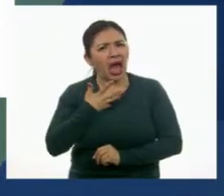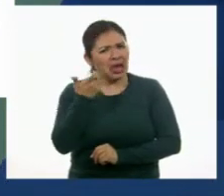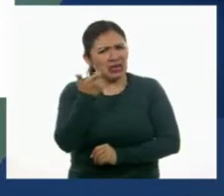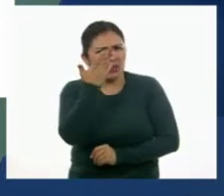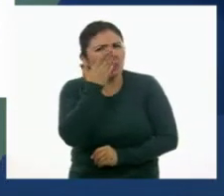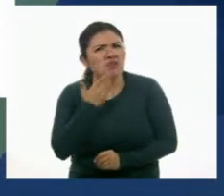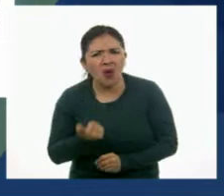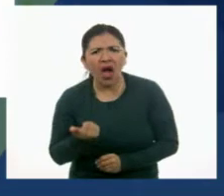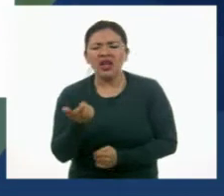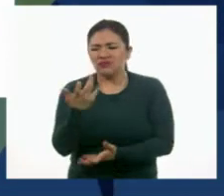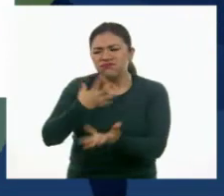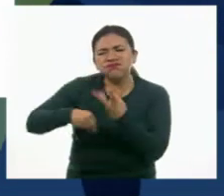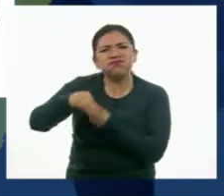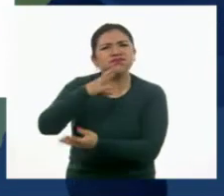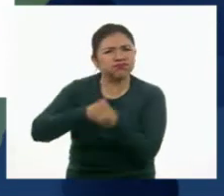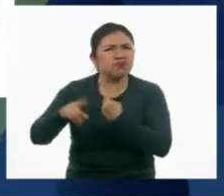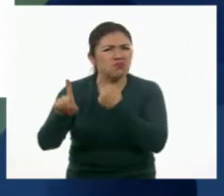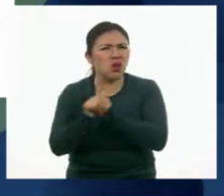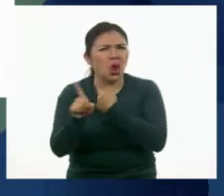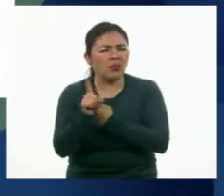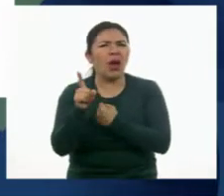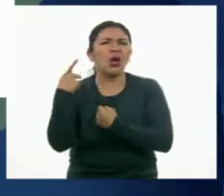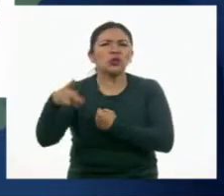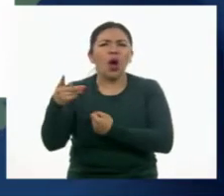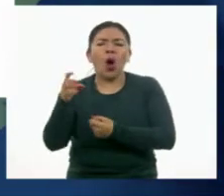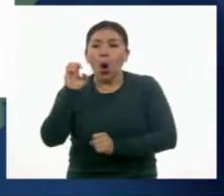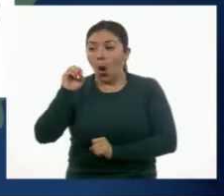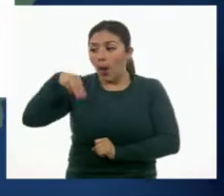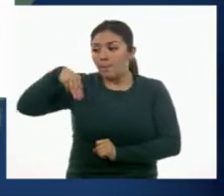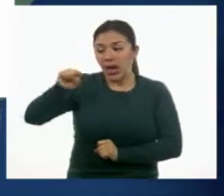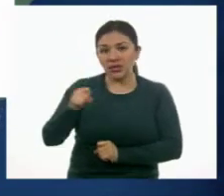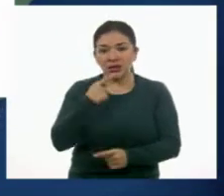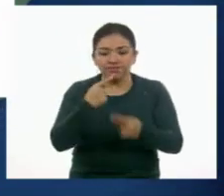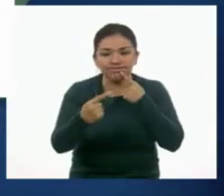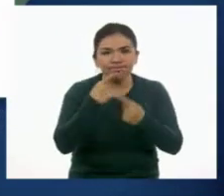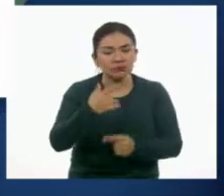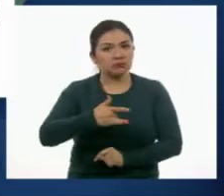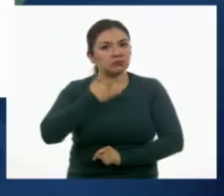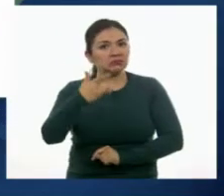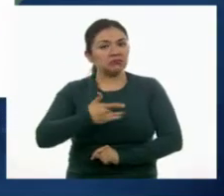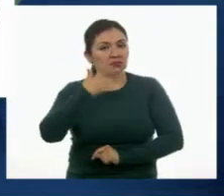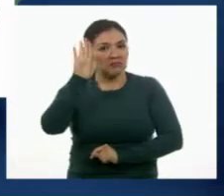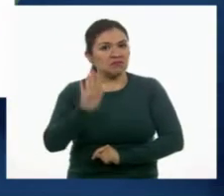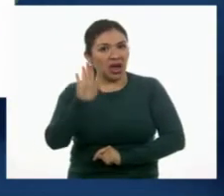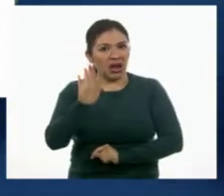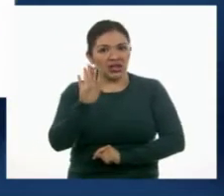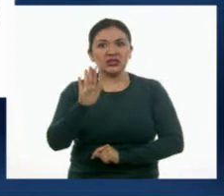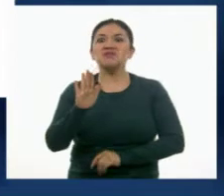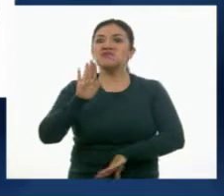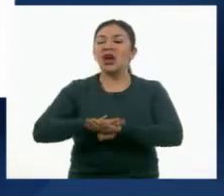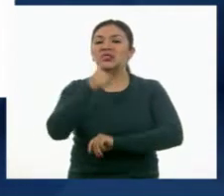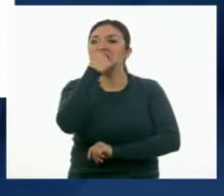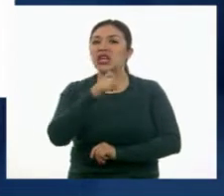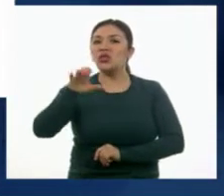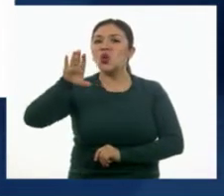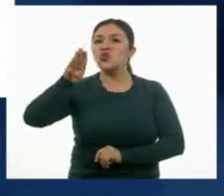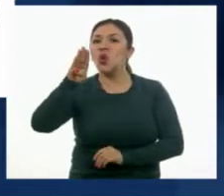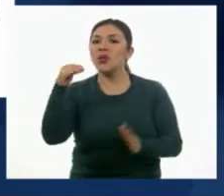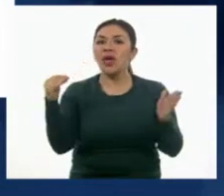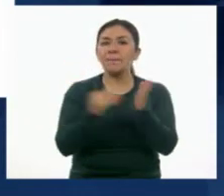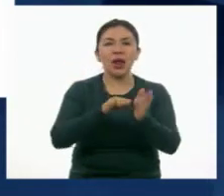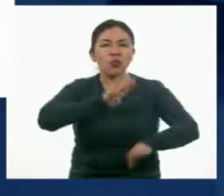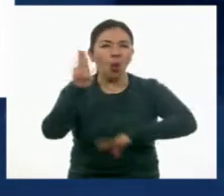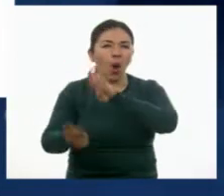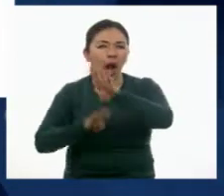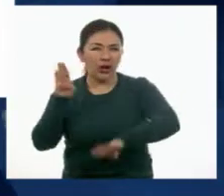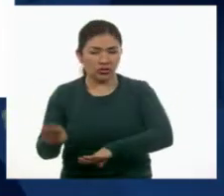recursos económicos y hasta la Organización Mundial de la Salud pronosticaba hasta 190,000